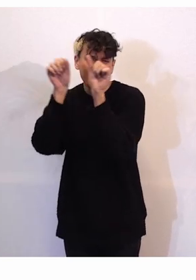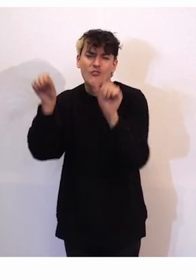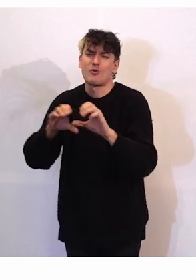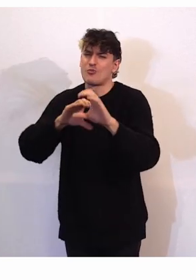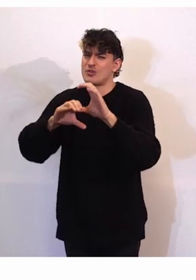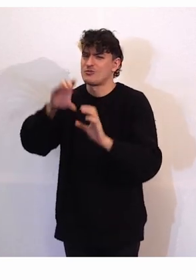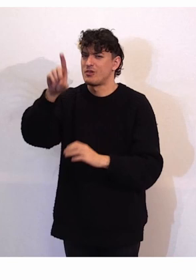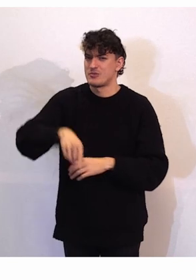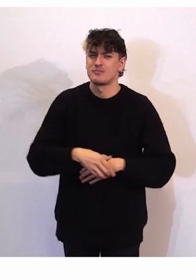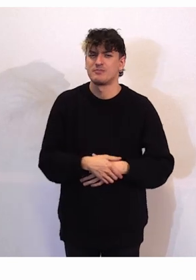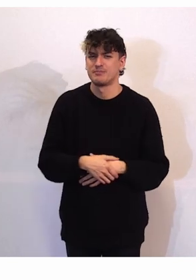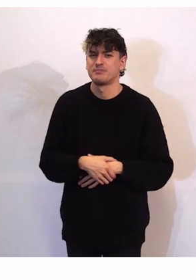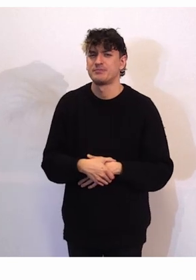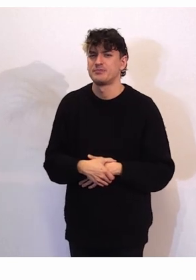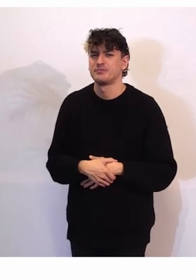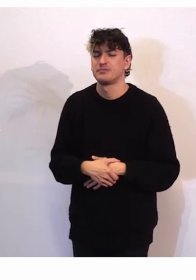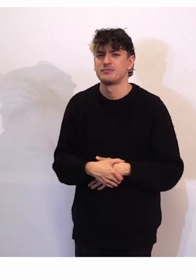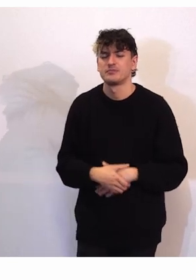comunicarnos.